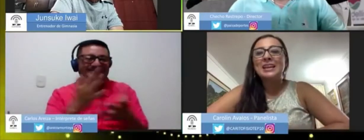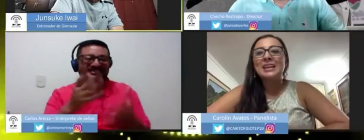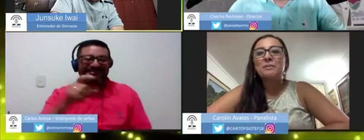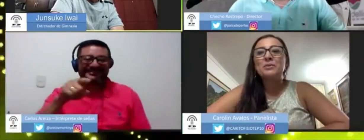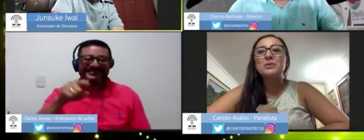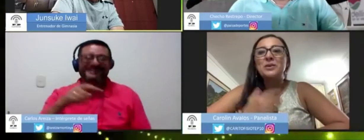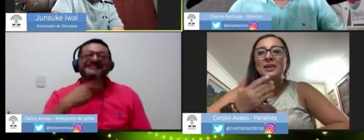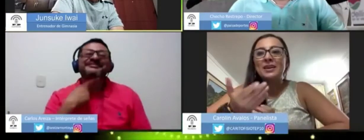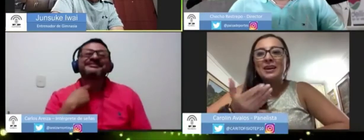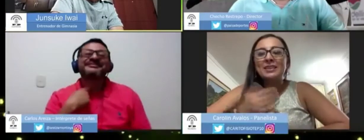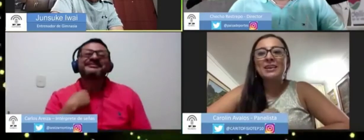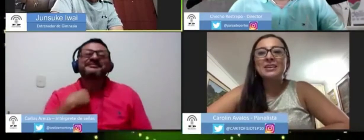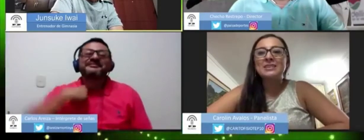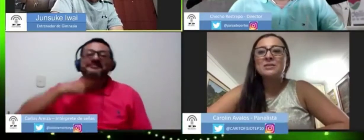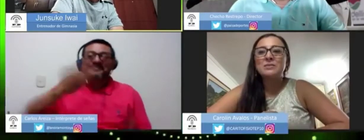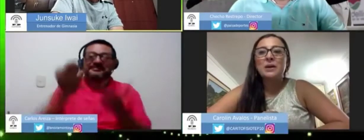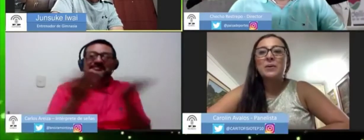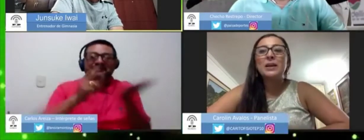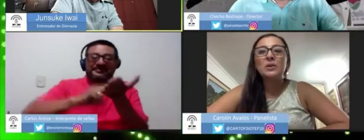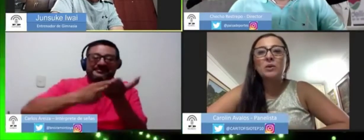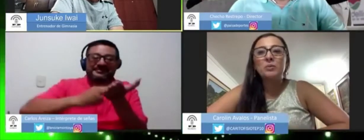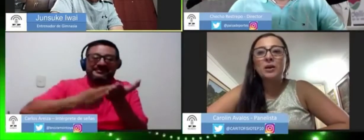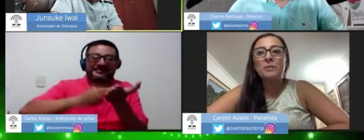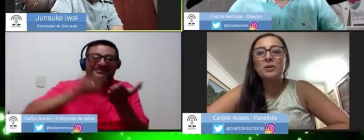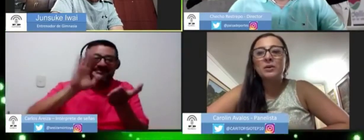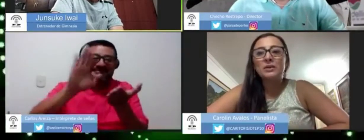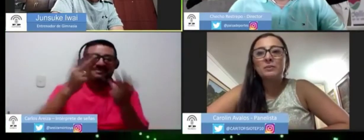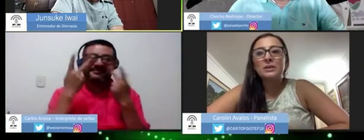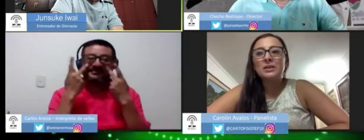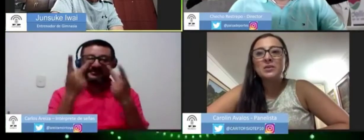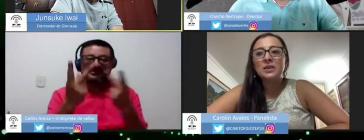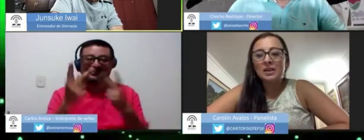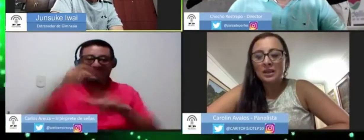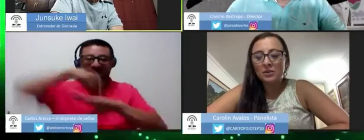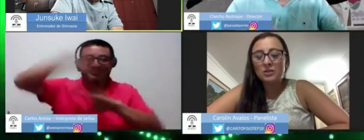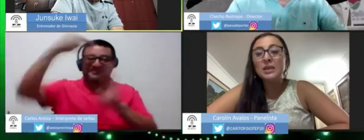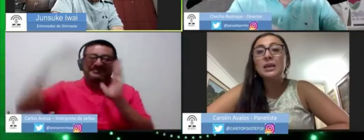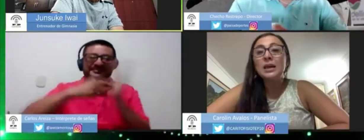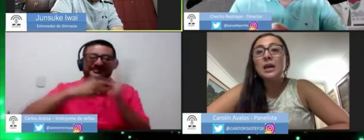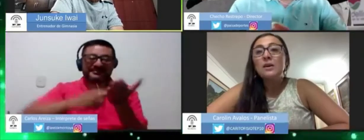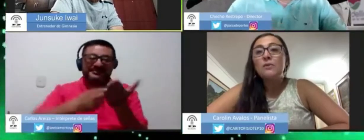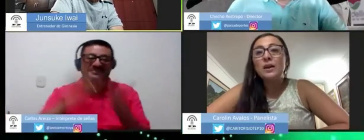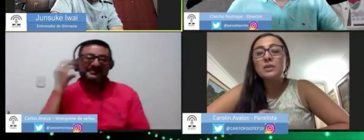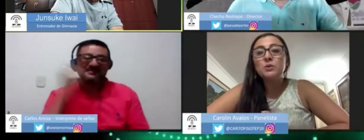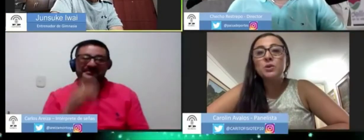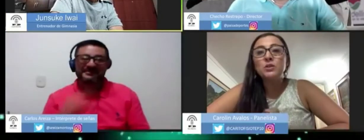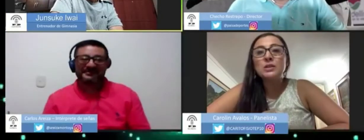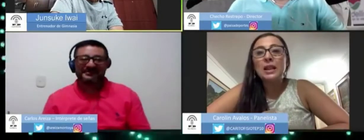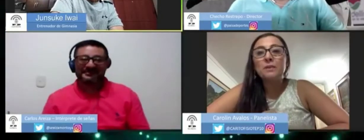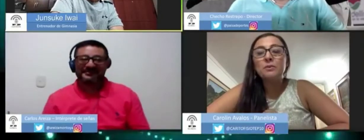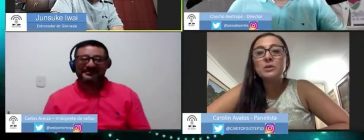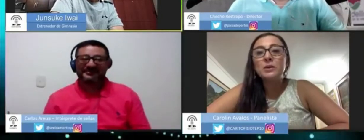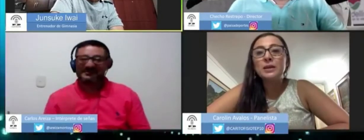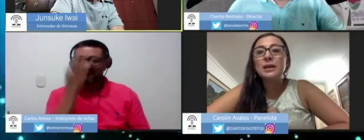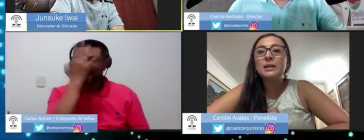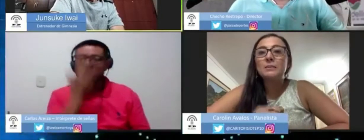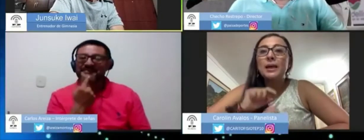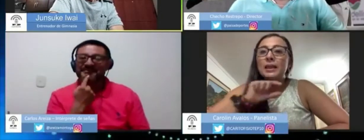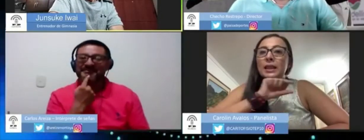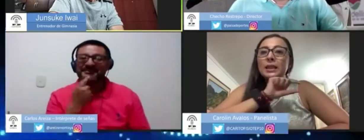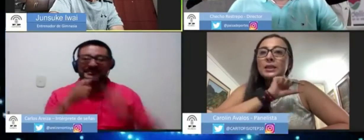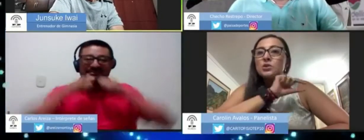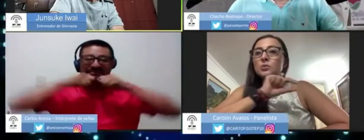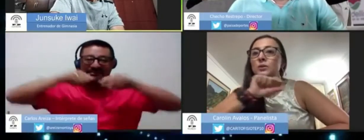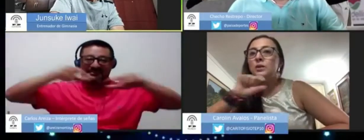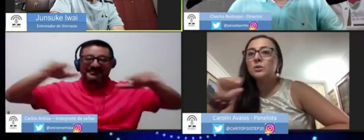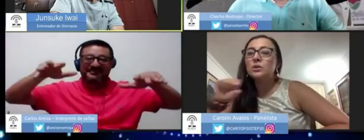tiene la posibilidad de ver todo el programa con la interpretación de Carlos y Facebook nos da la posibilidad también de